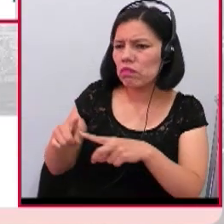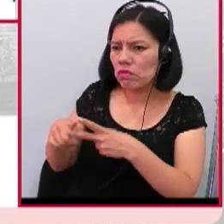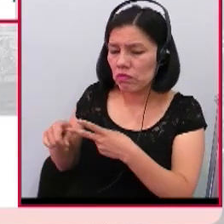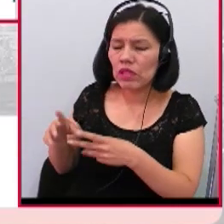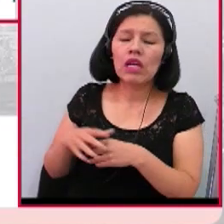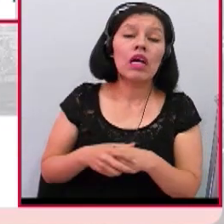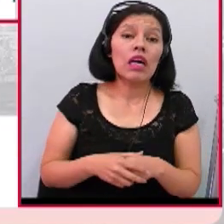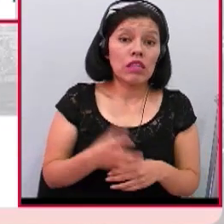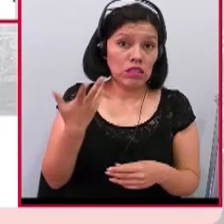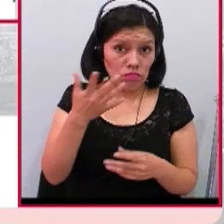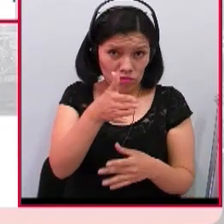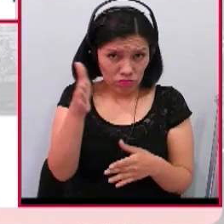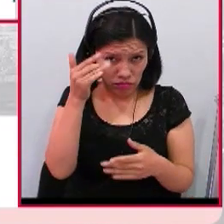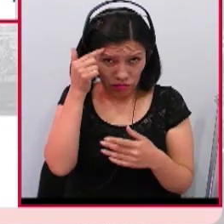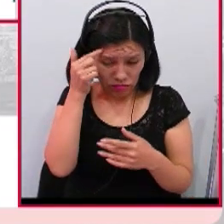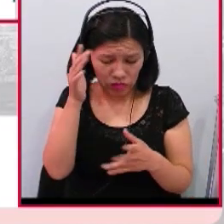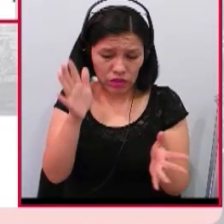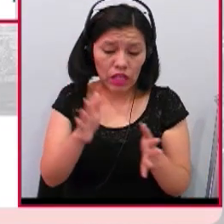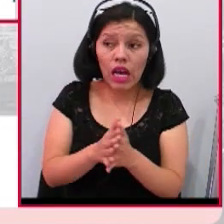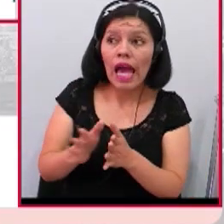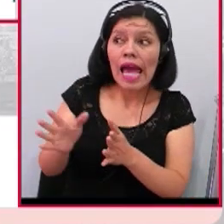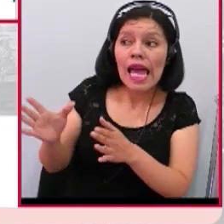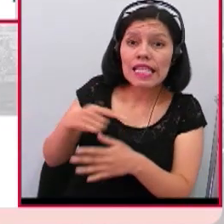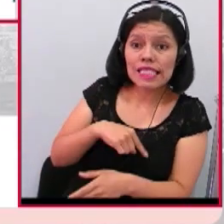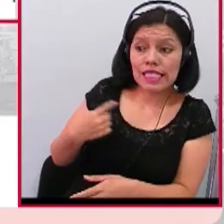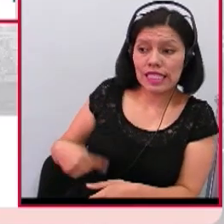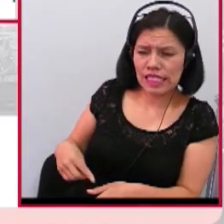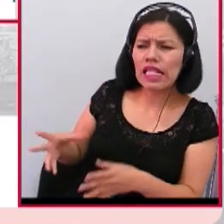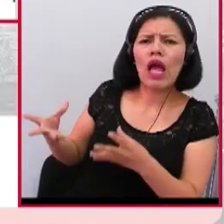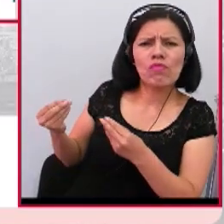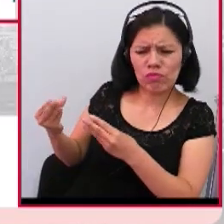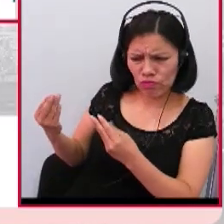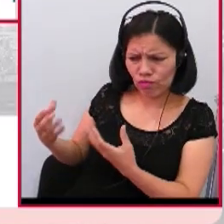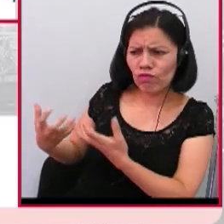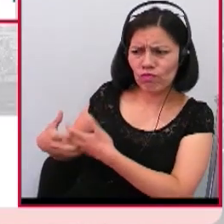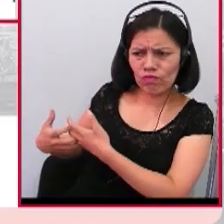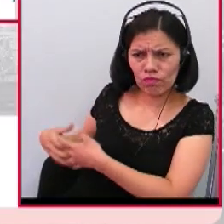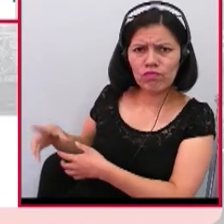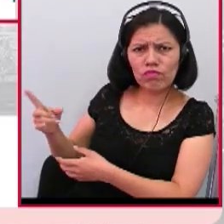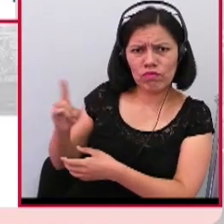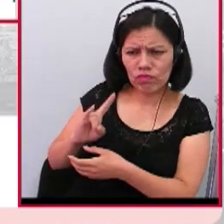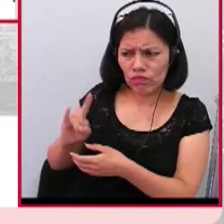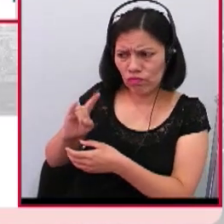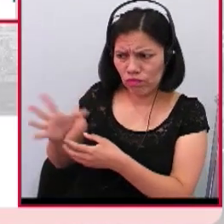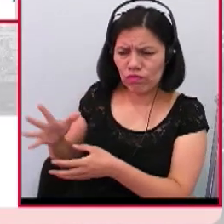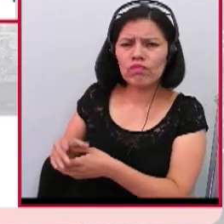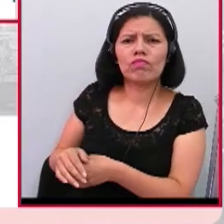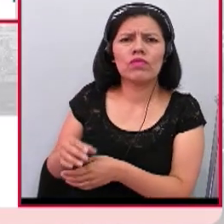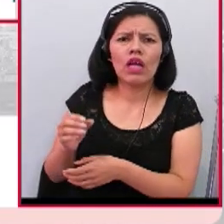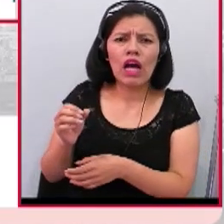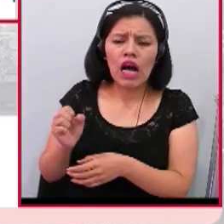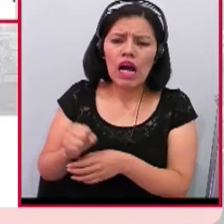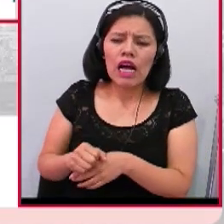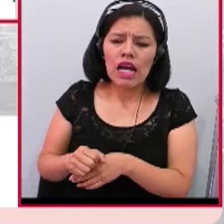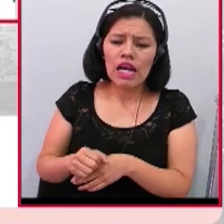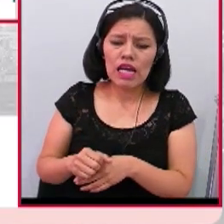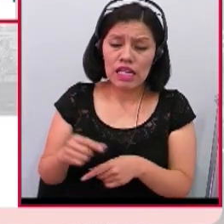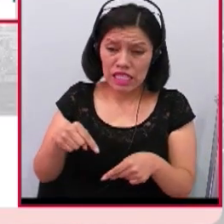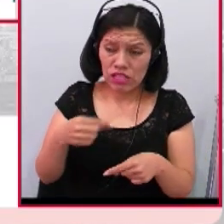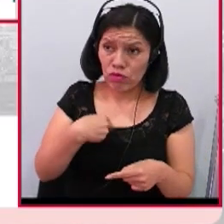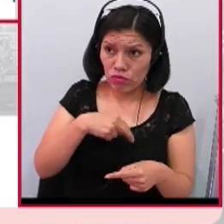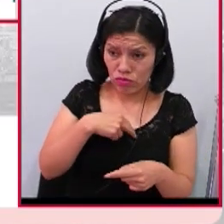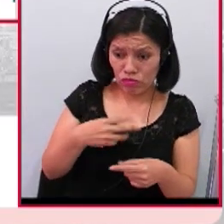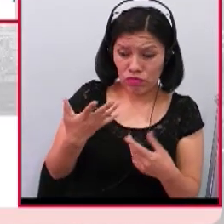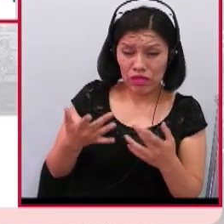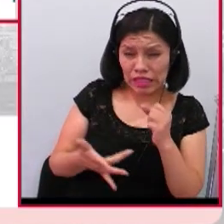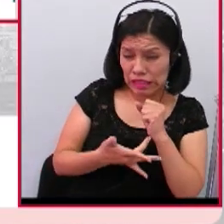China. Muy pocas en Latinoamérica, en Estados Unidos y algunas en Europa. Definitivamente esta tecnología se ha centrado en China.